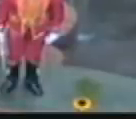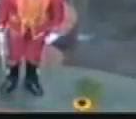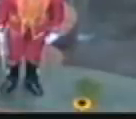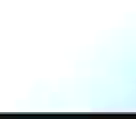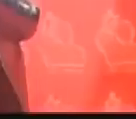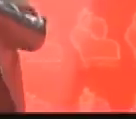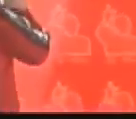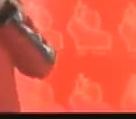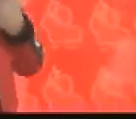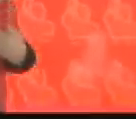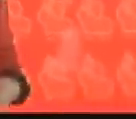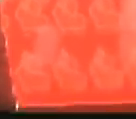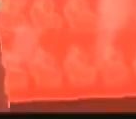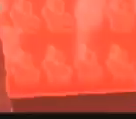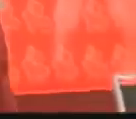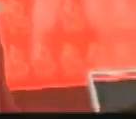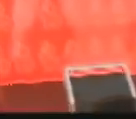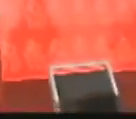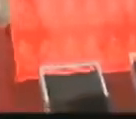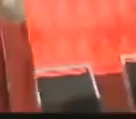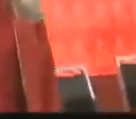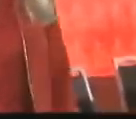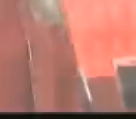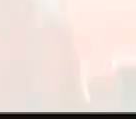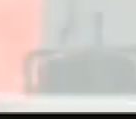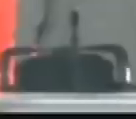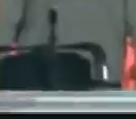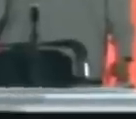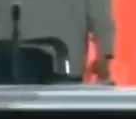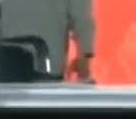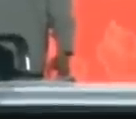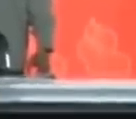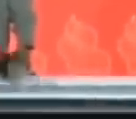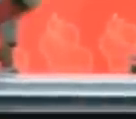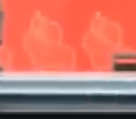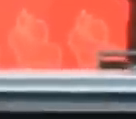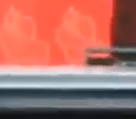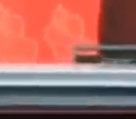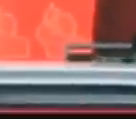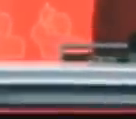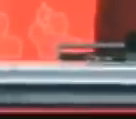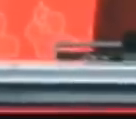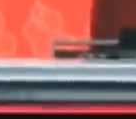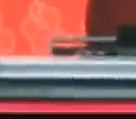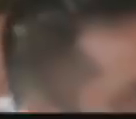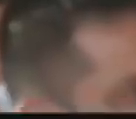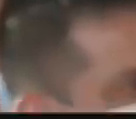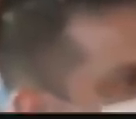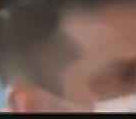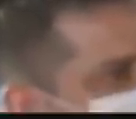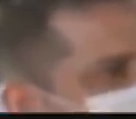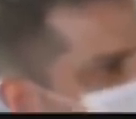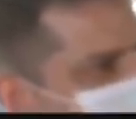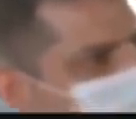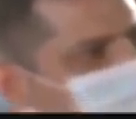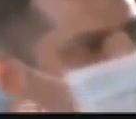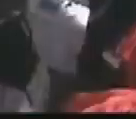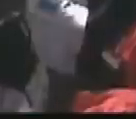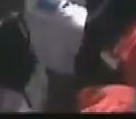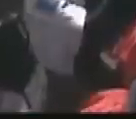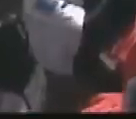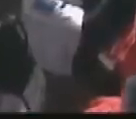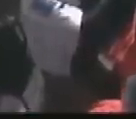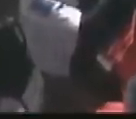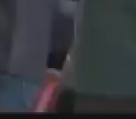bolivariana. Para culminar esta jornada, el presidente Nicolás Maduro acudió a la plenaria extraordinaria